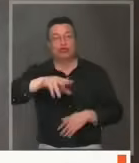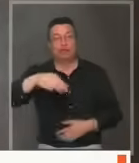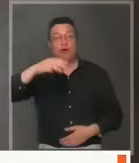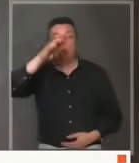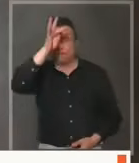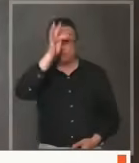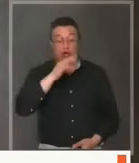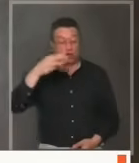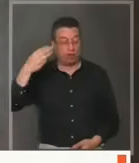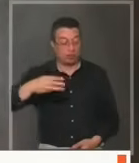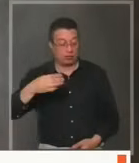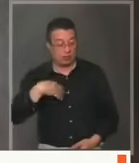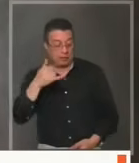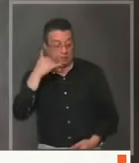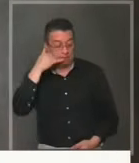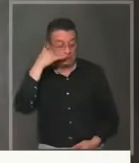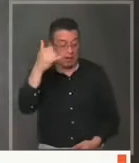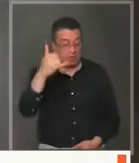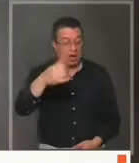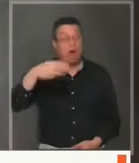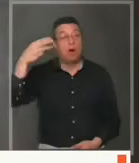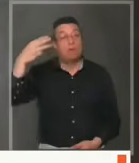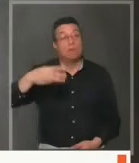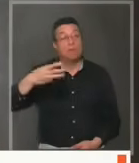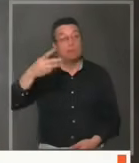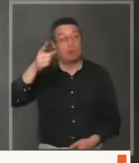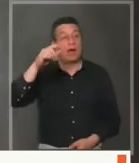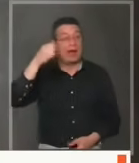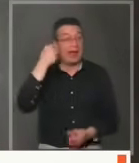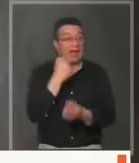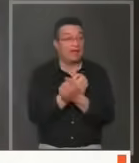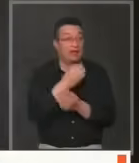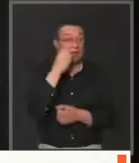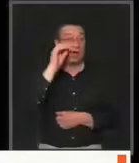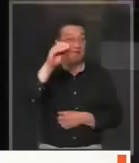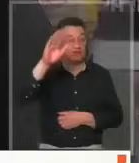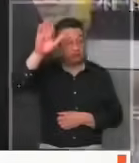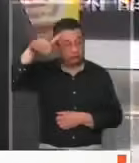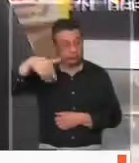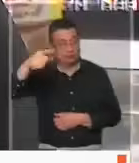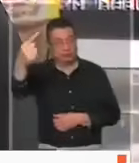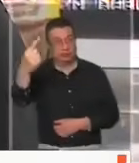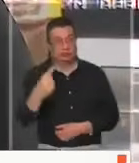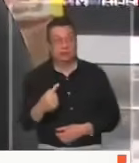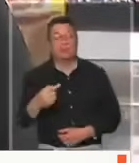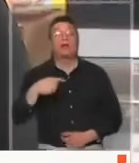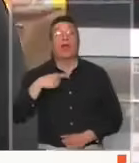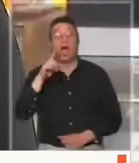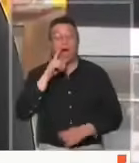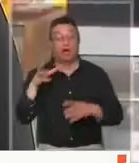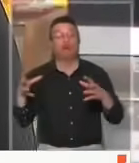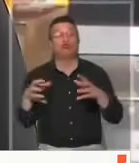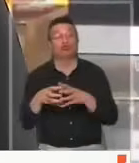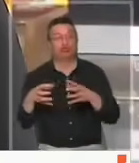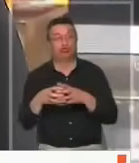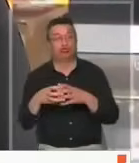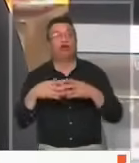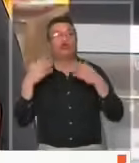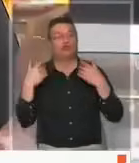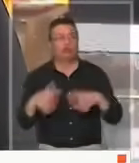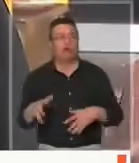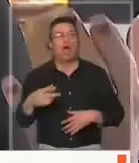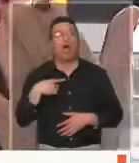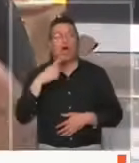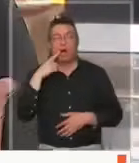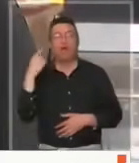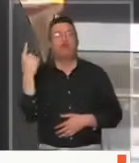municipales realizaron el llamado a Carabineros solicitando su presencia en el lugar. Es una banda que ya está